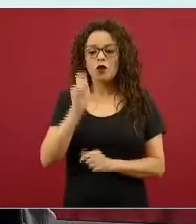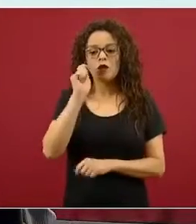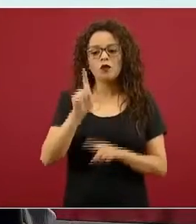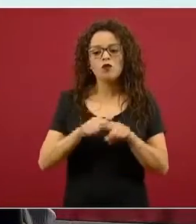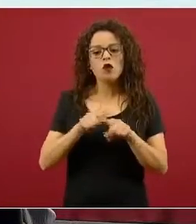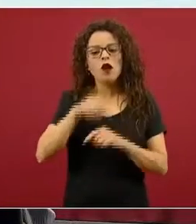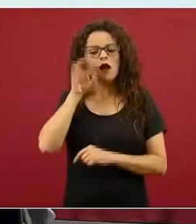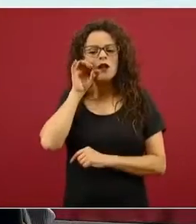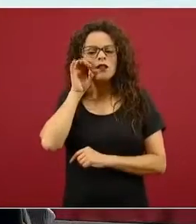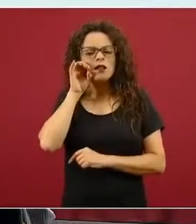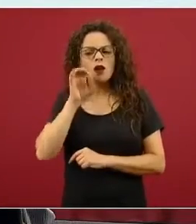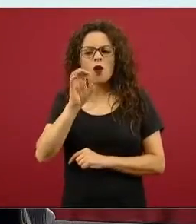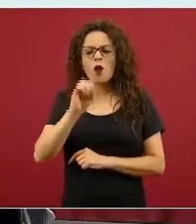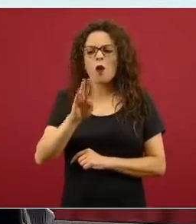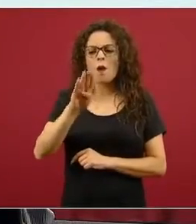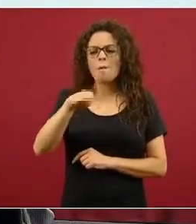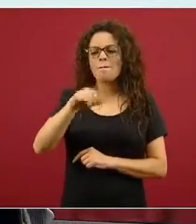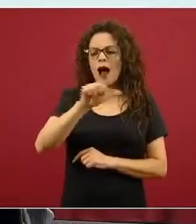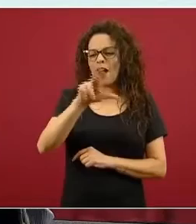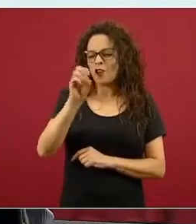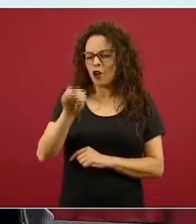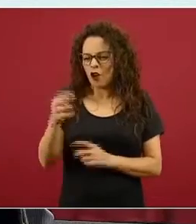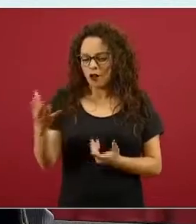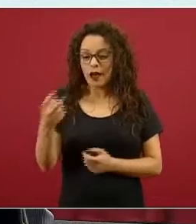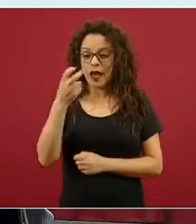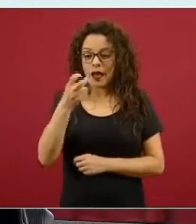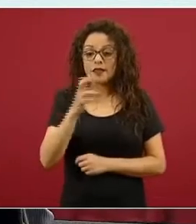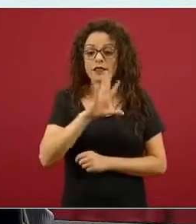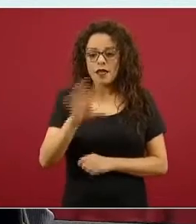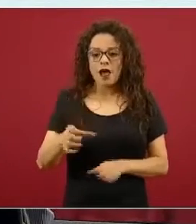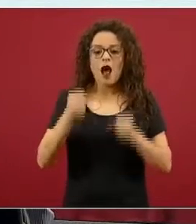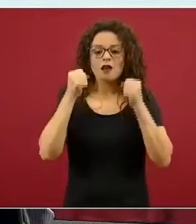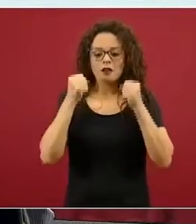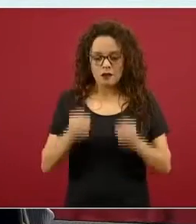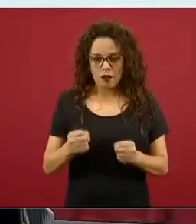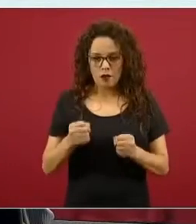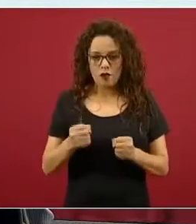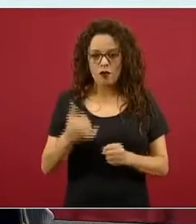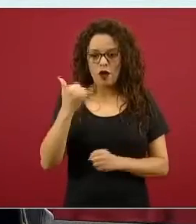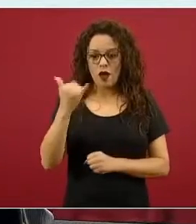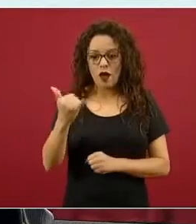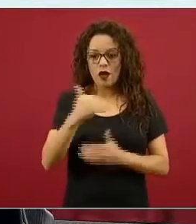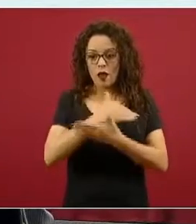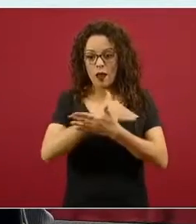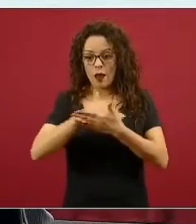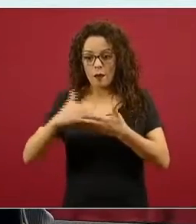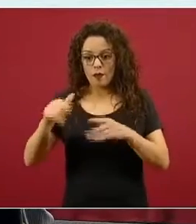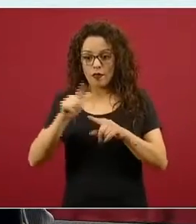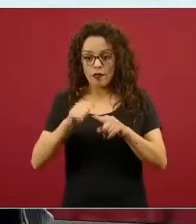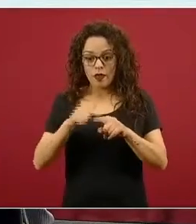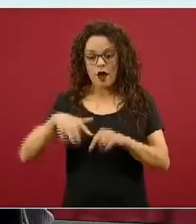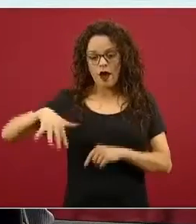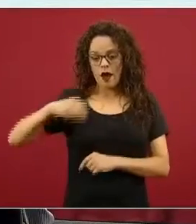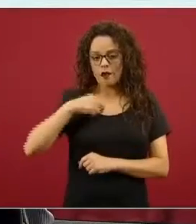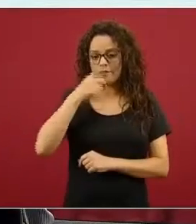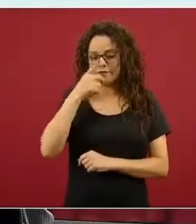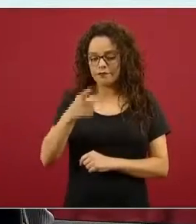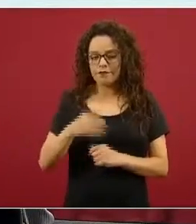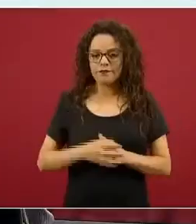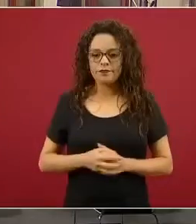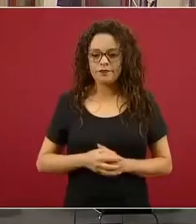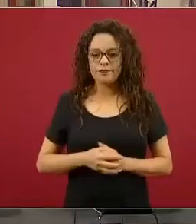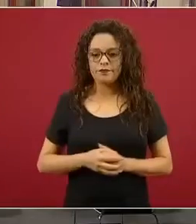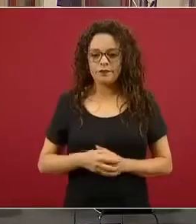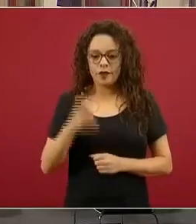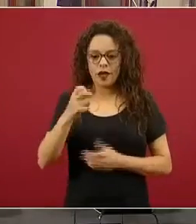marrón, es el grupo que ha resultado confirmado, y las barras intermedias de los colores son los que hemos señalado previamente.